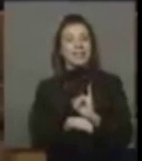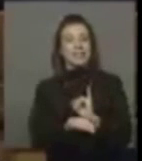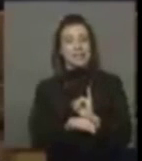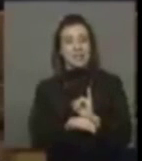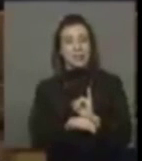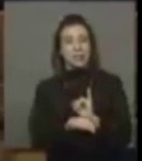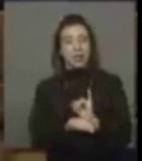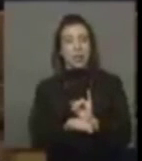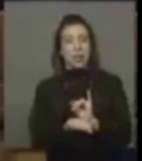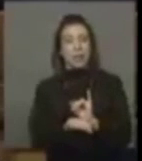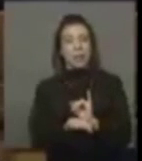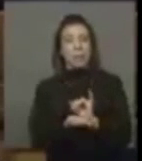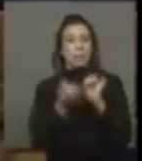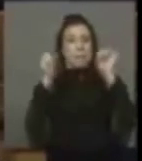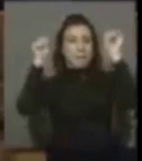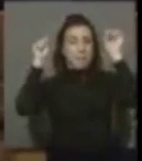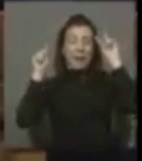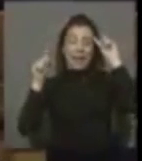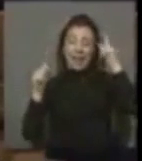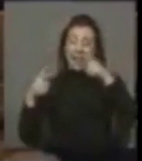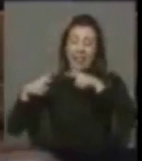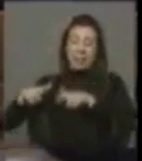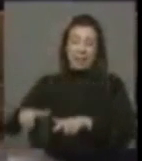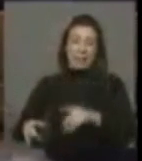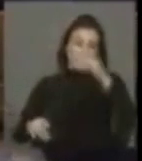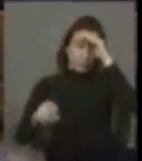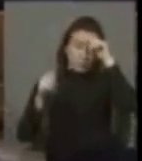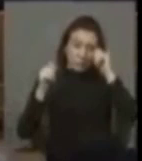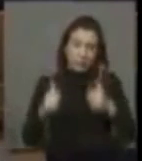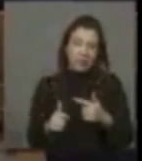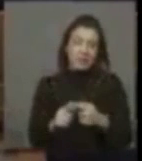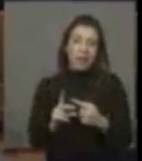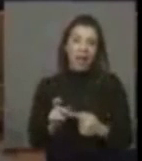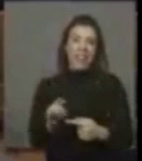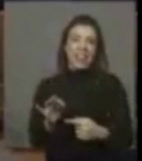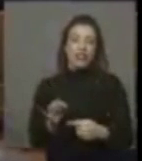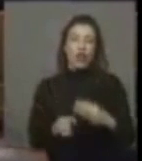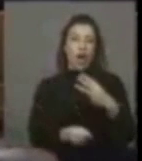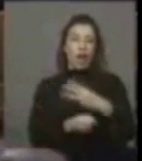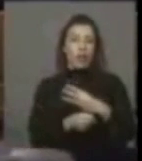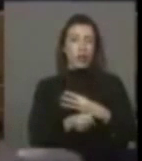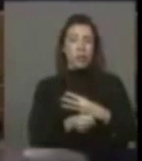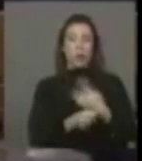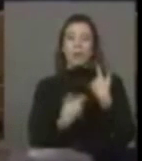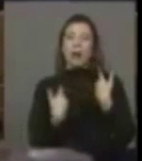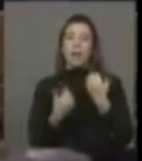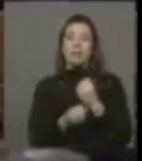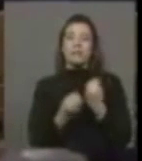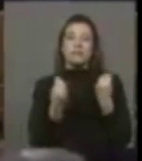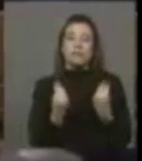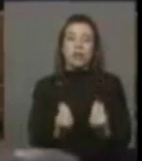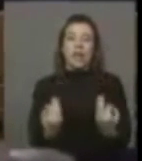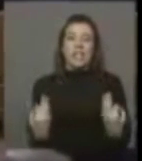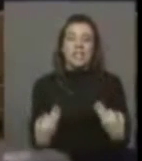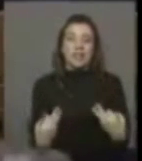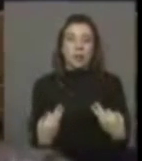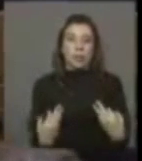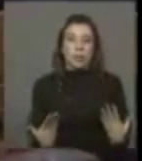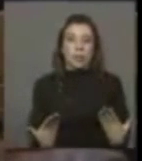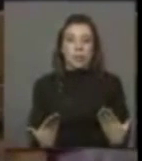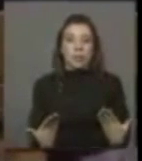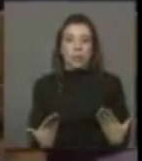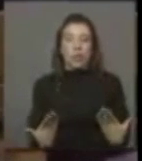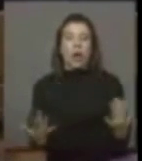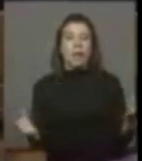institucionalidad del Ministerio Público cree esta unidad especializada de delitos contra el adulto mayor para darle eficiencia, para darle certeza, para darle